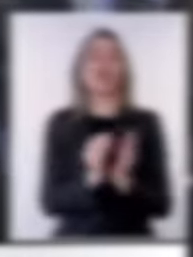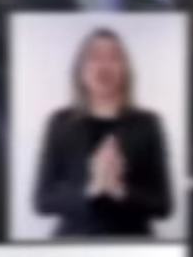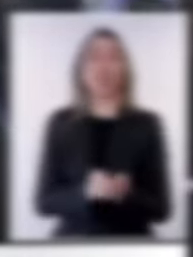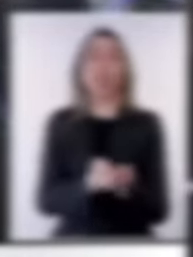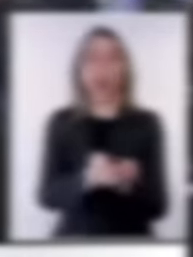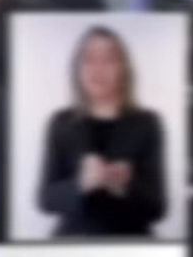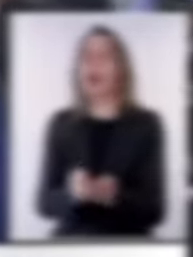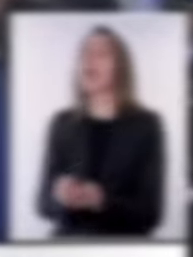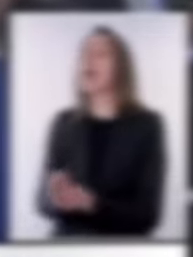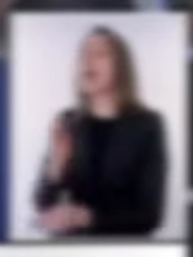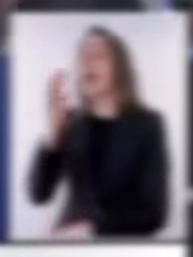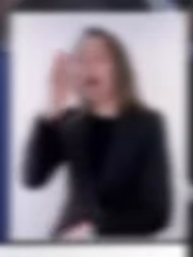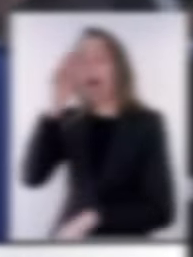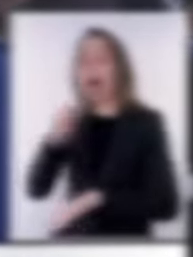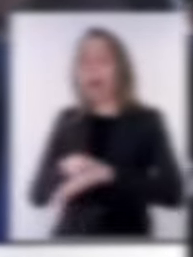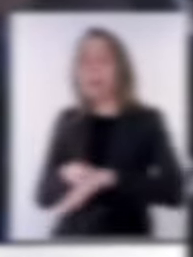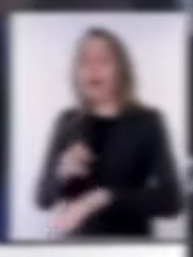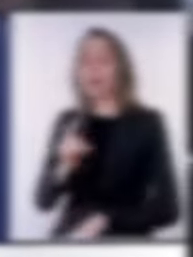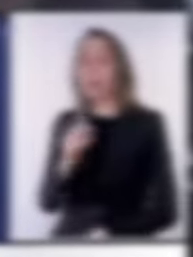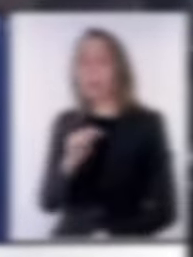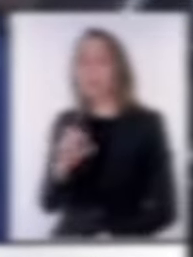Gutiérrez, autorizado.